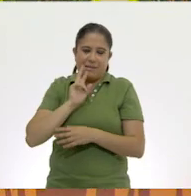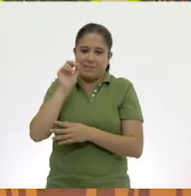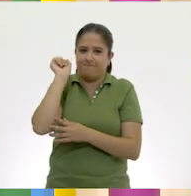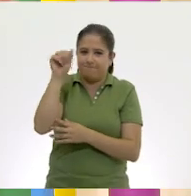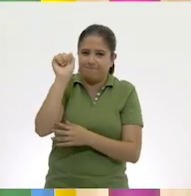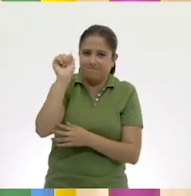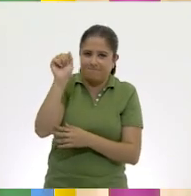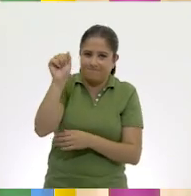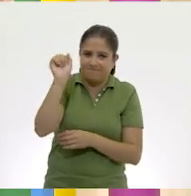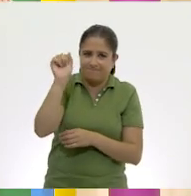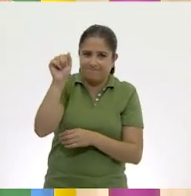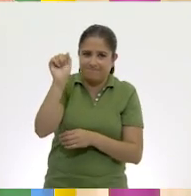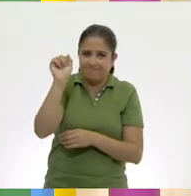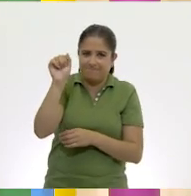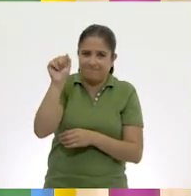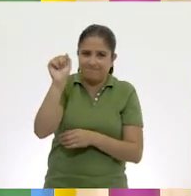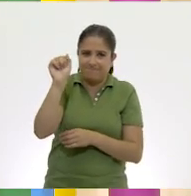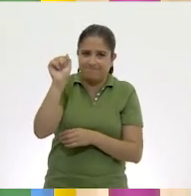puerta